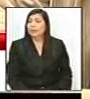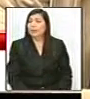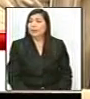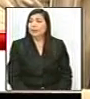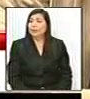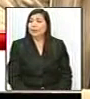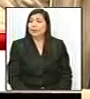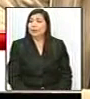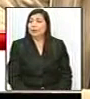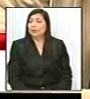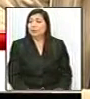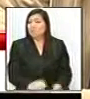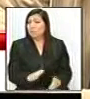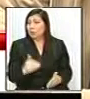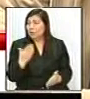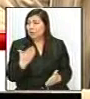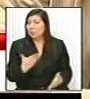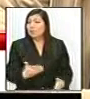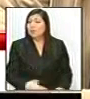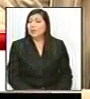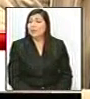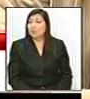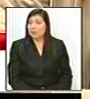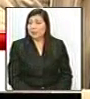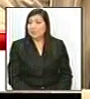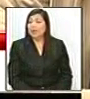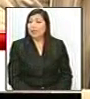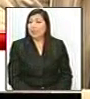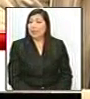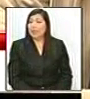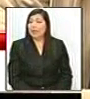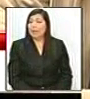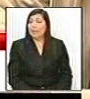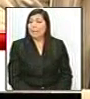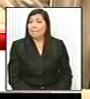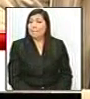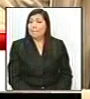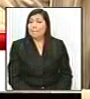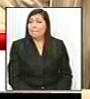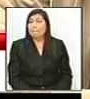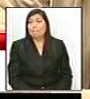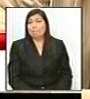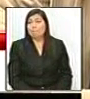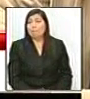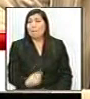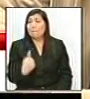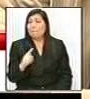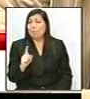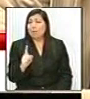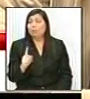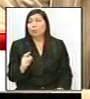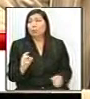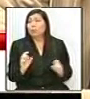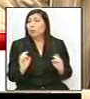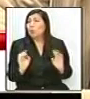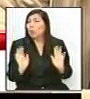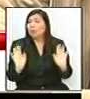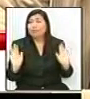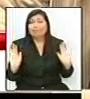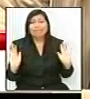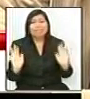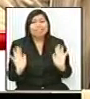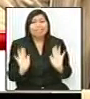presidente, como todos sabemos, por un caso fortuito e